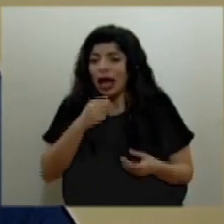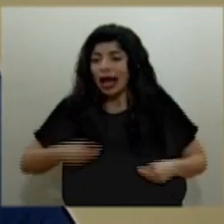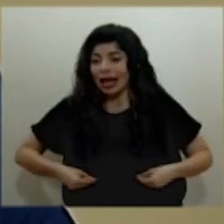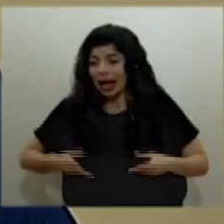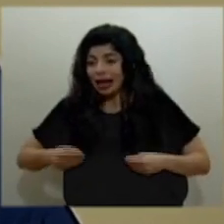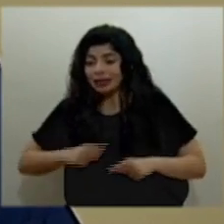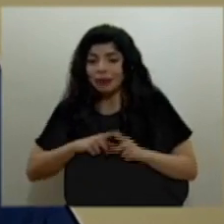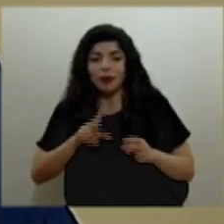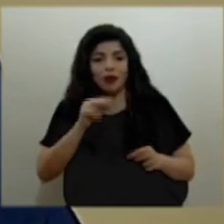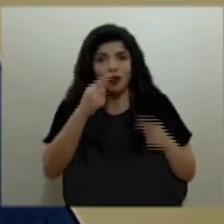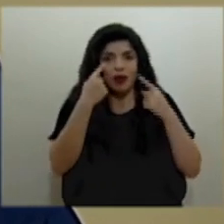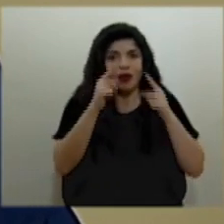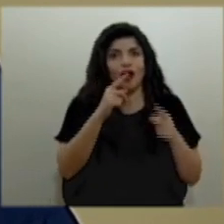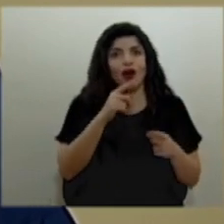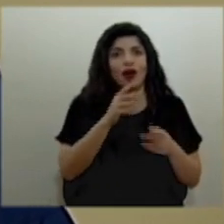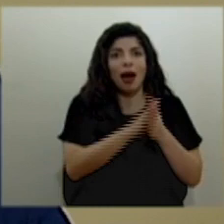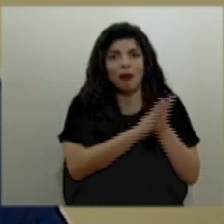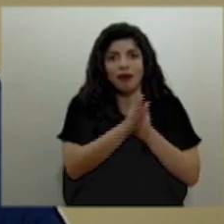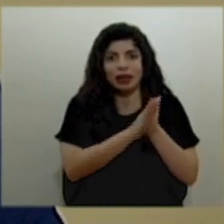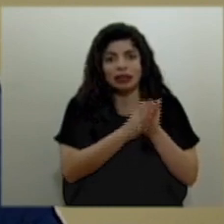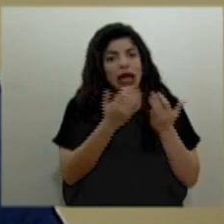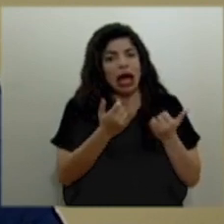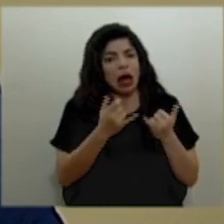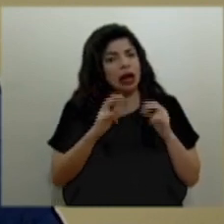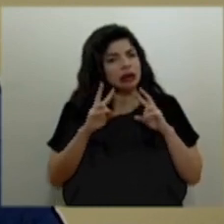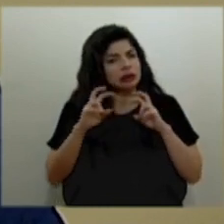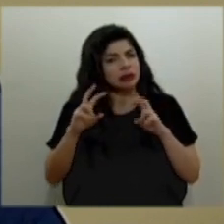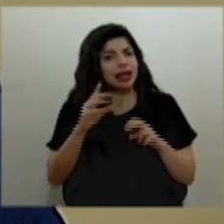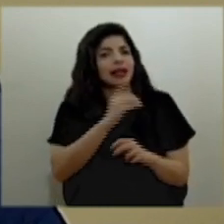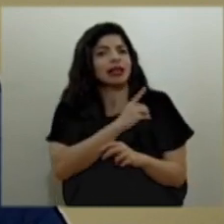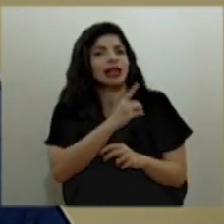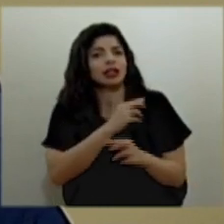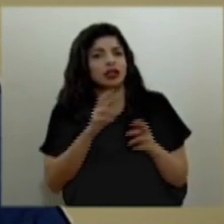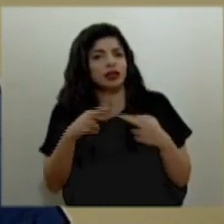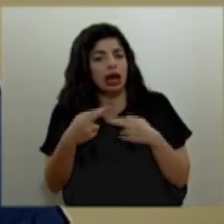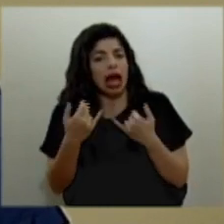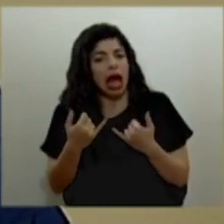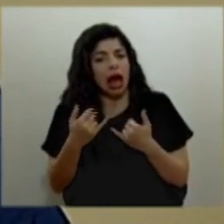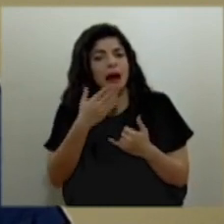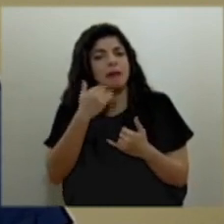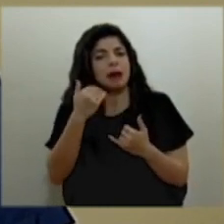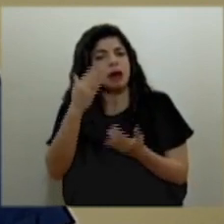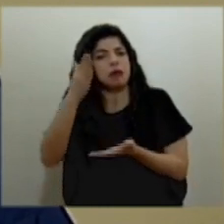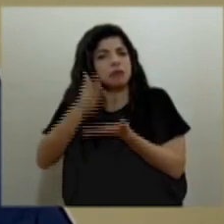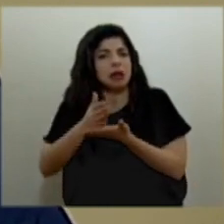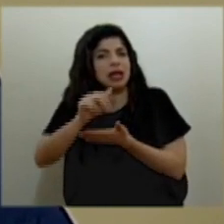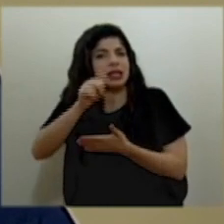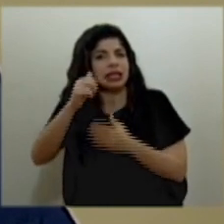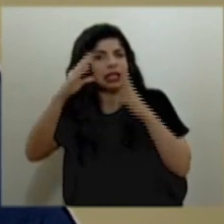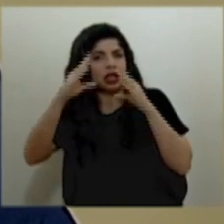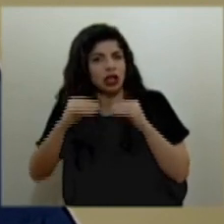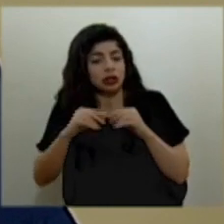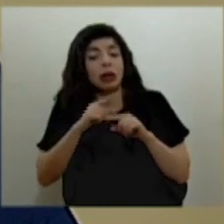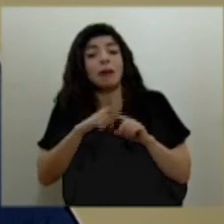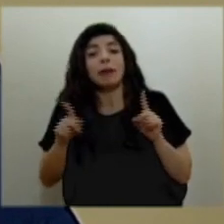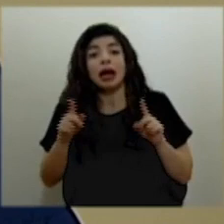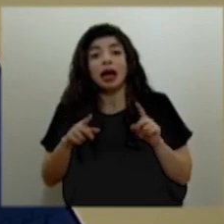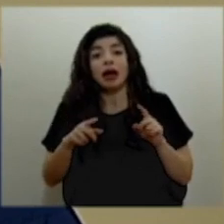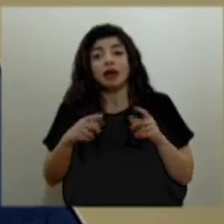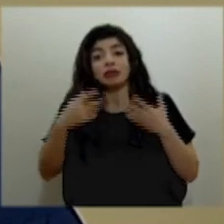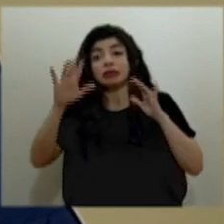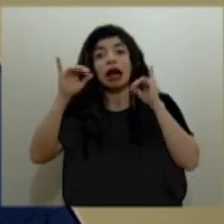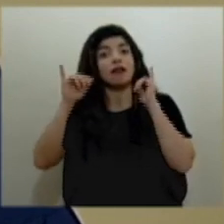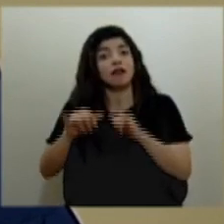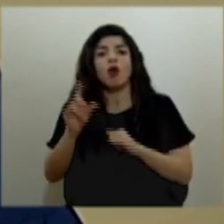ese momento. Lo estamos revisando otra vez en conjunto con la dirección regional. Por ahora va a estar hasta las 10 de la noche, pero no descartamos que si